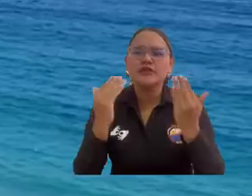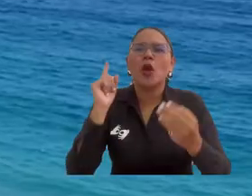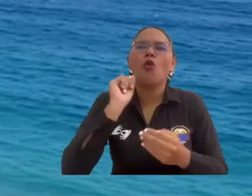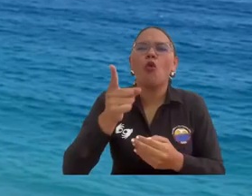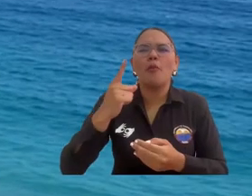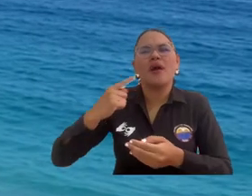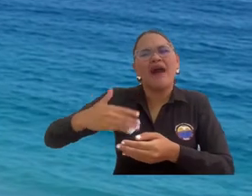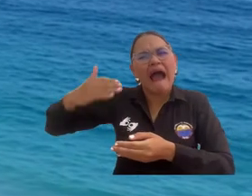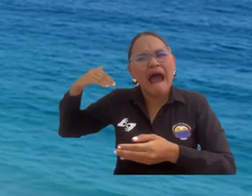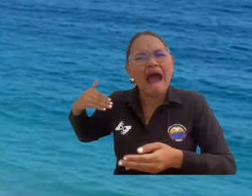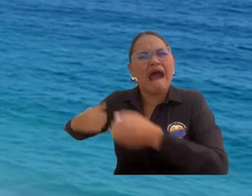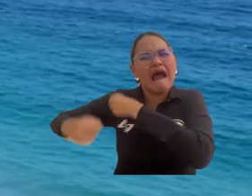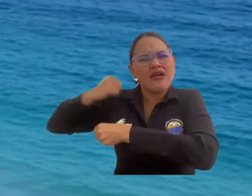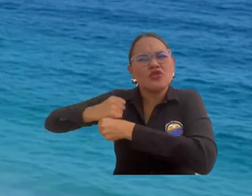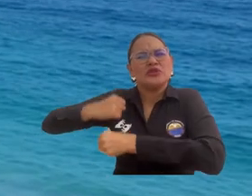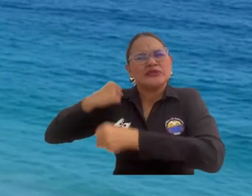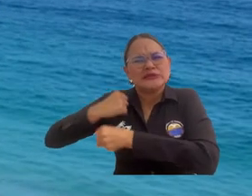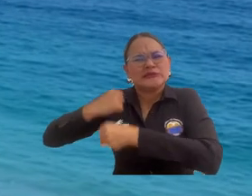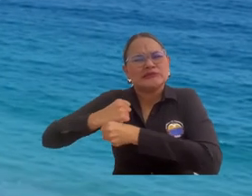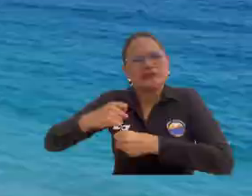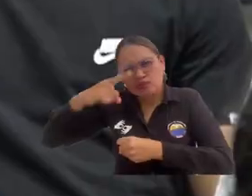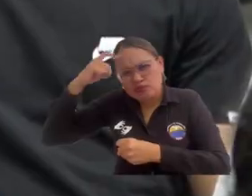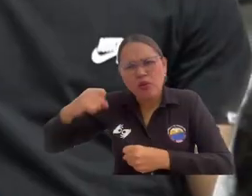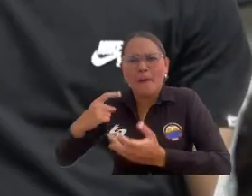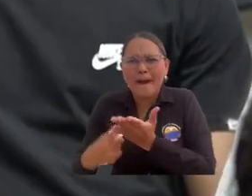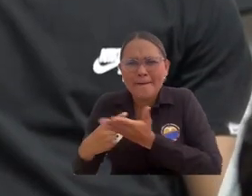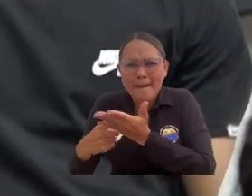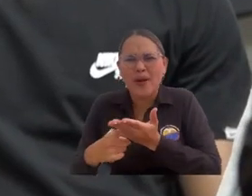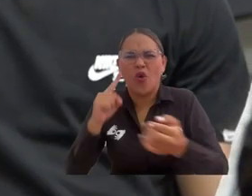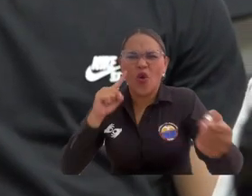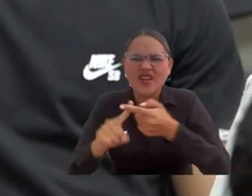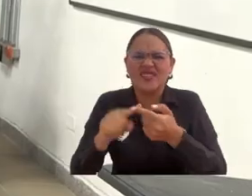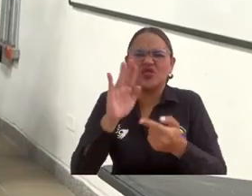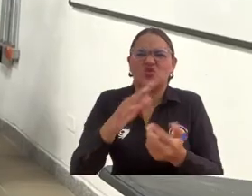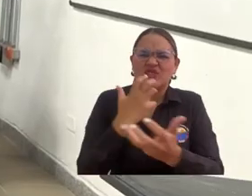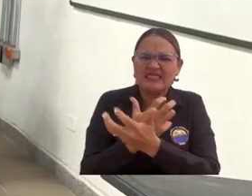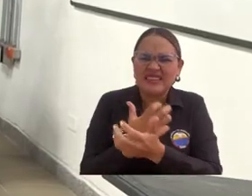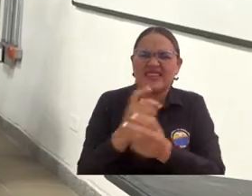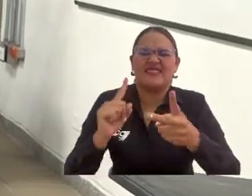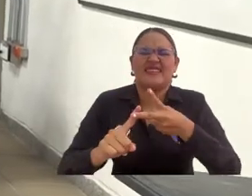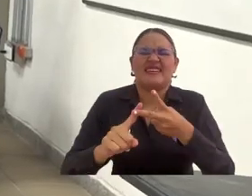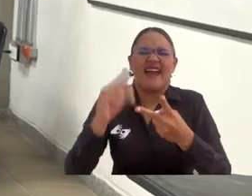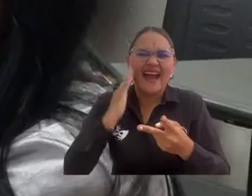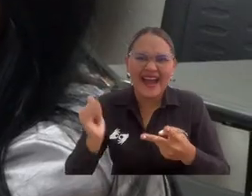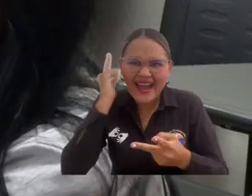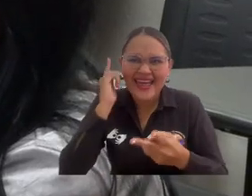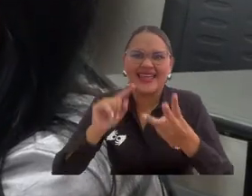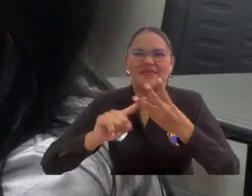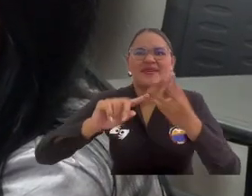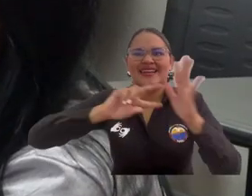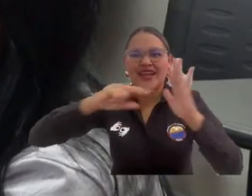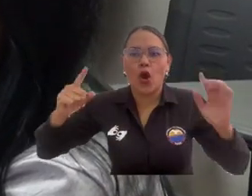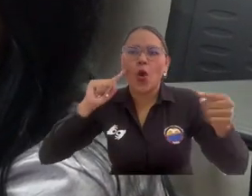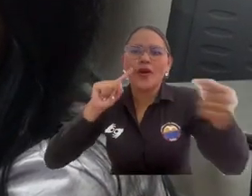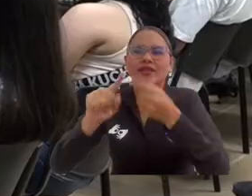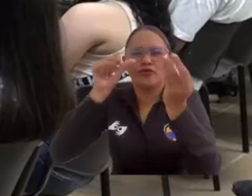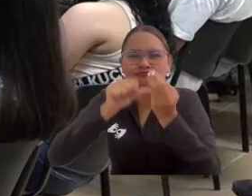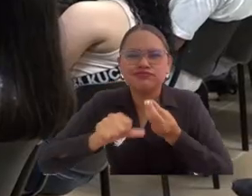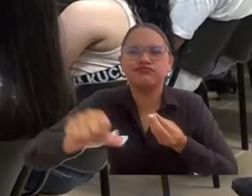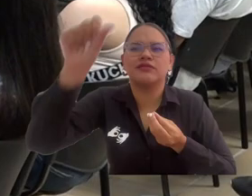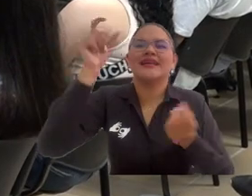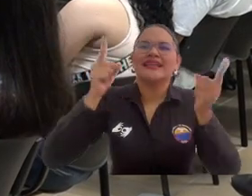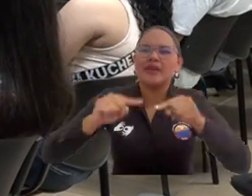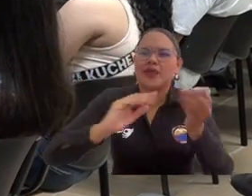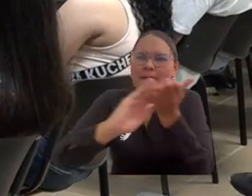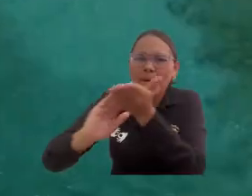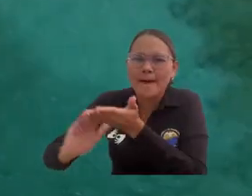de muchos años y el compromiso institucional con la generación de soberanía académica, científica y tecnológica en torno a la